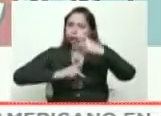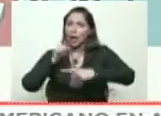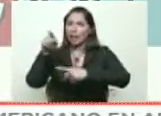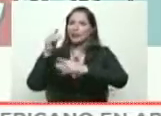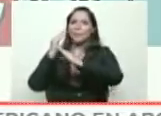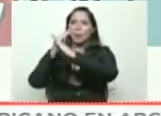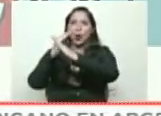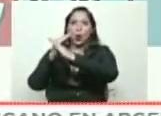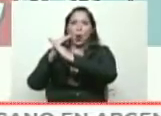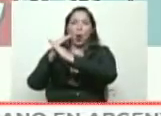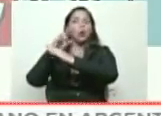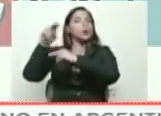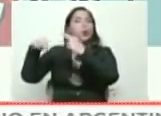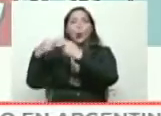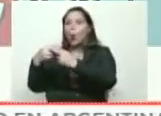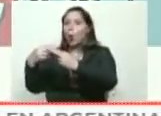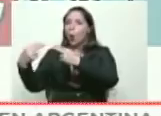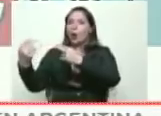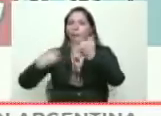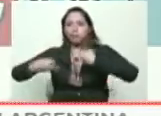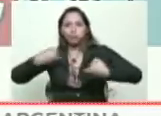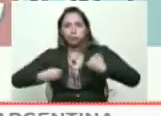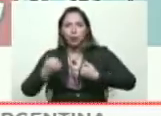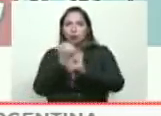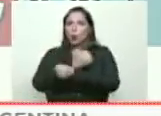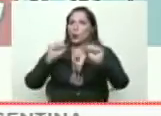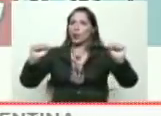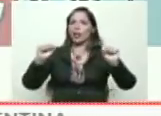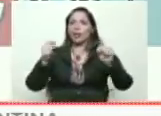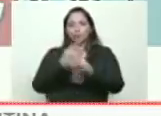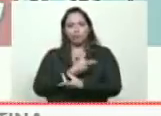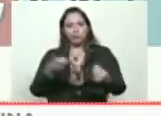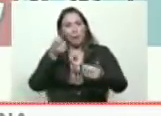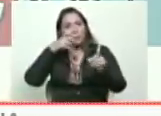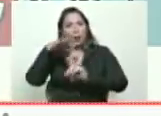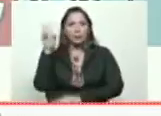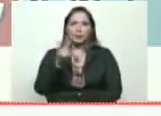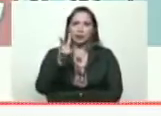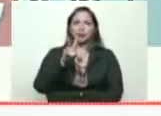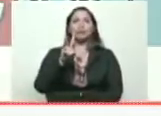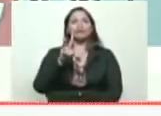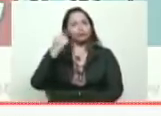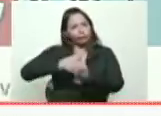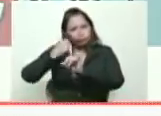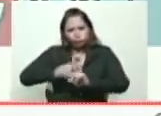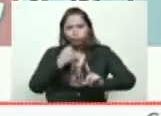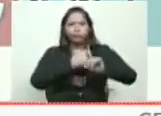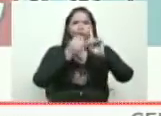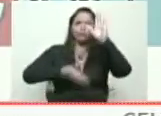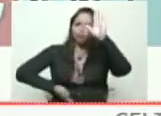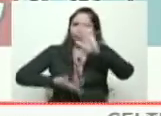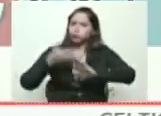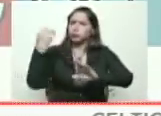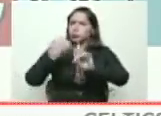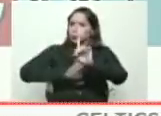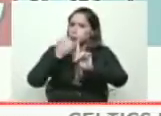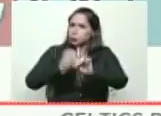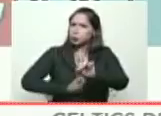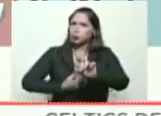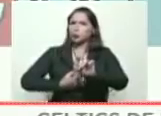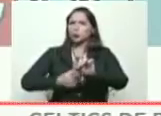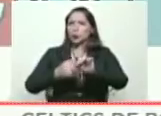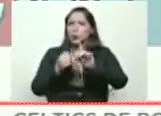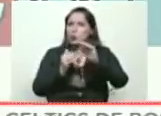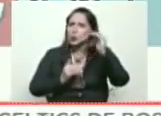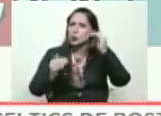jamás afecten la soberanía y la dignidad de un pueblo venezolano. El pueblo venezolano es un pueblo que lucha, es un pueblo que batalla, un pueblo que se crece